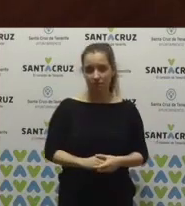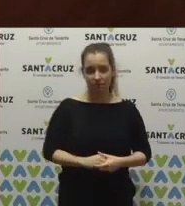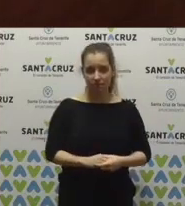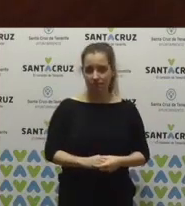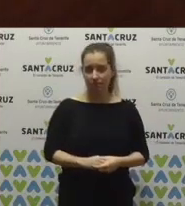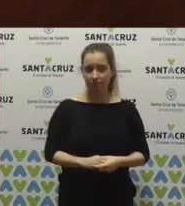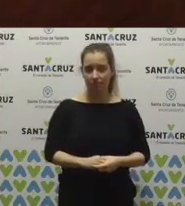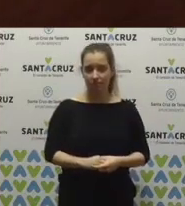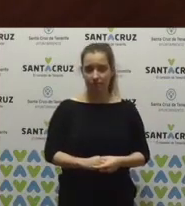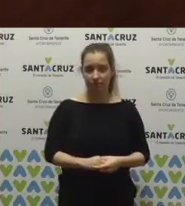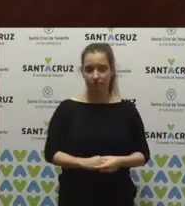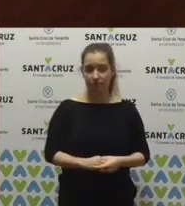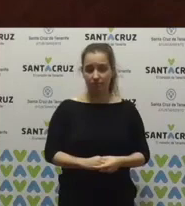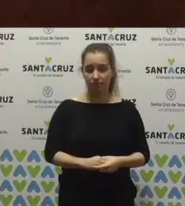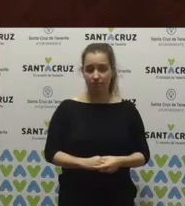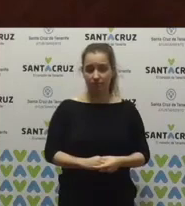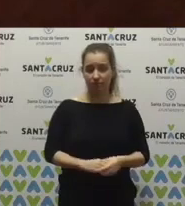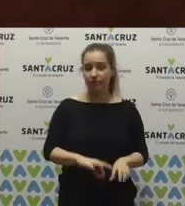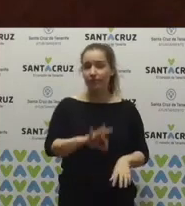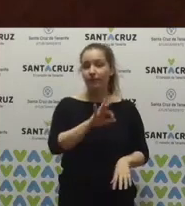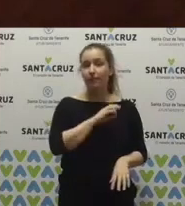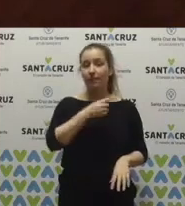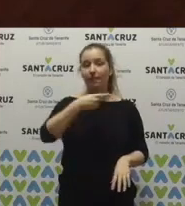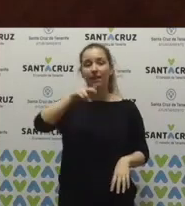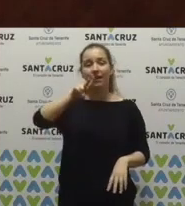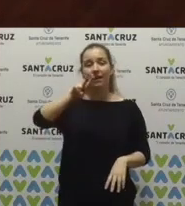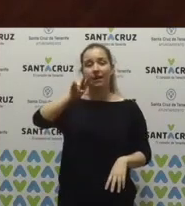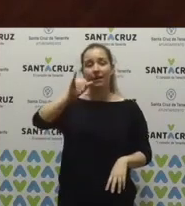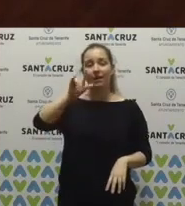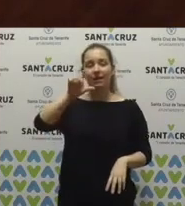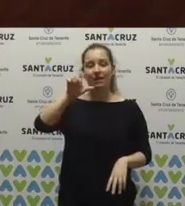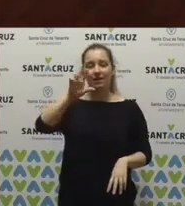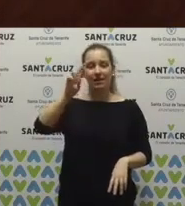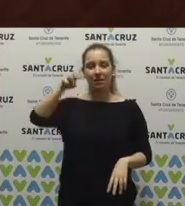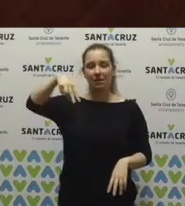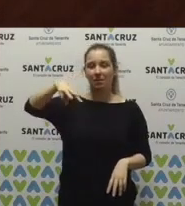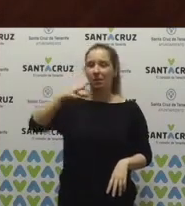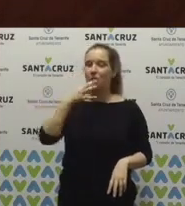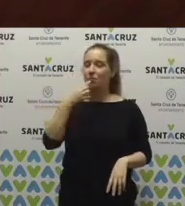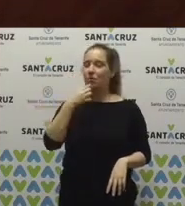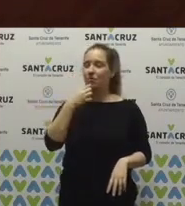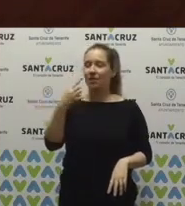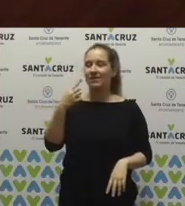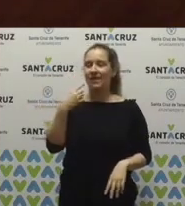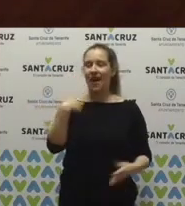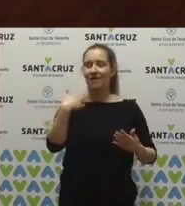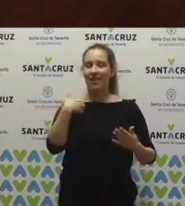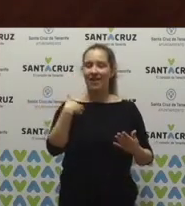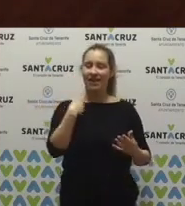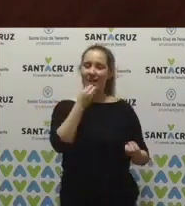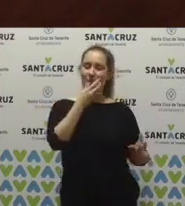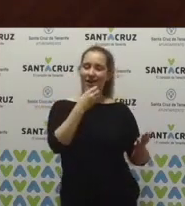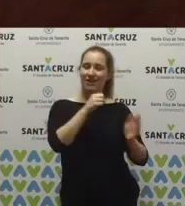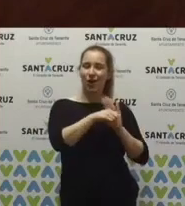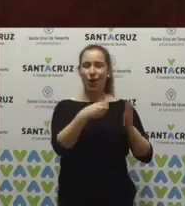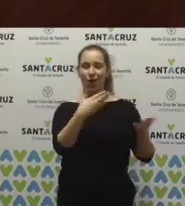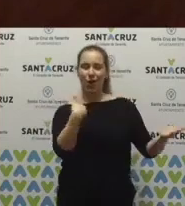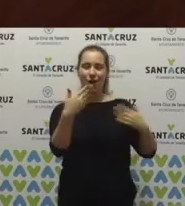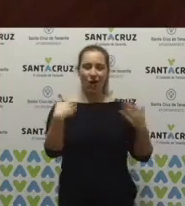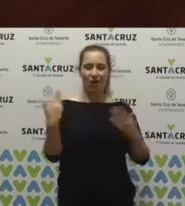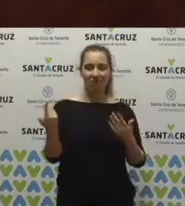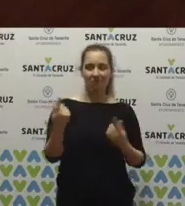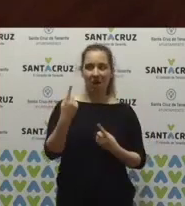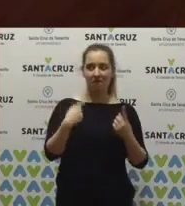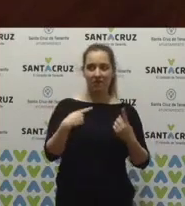dice usted don guillermo el buenrollismo y yo la verdad es que a veces en sus intervenciones la verdad es que me pierdo bastante